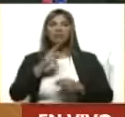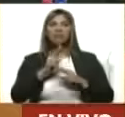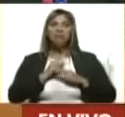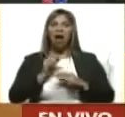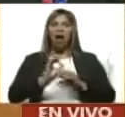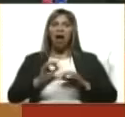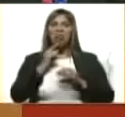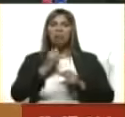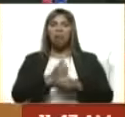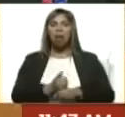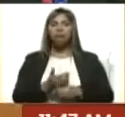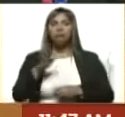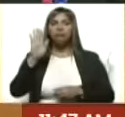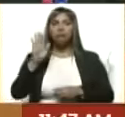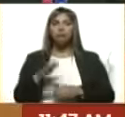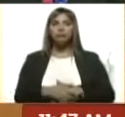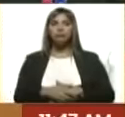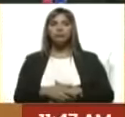aquí.